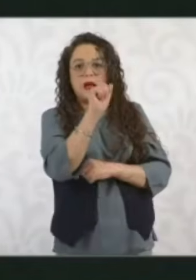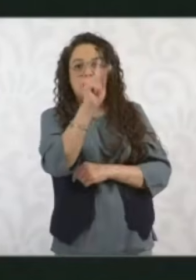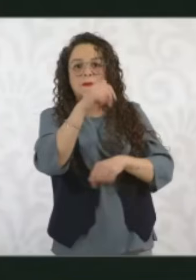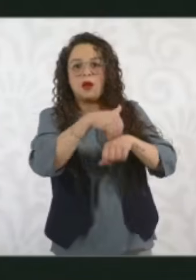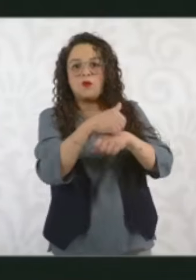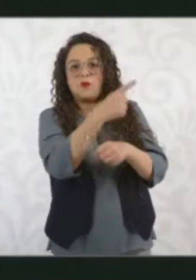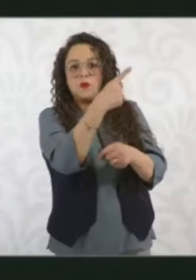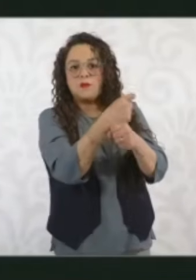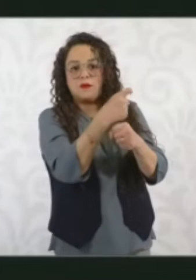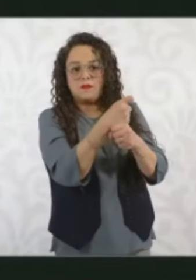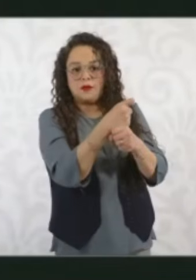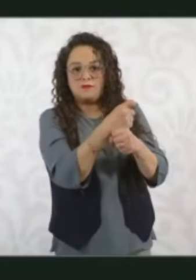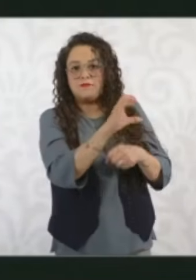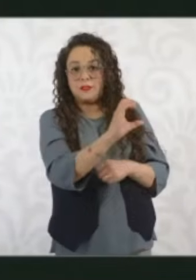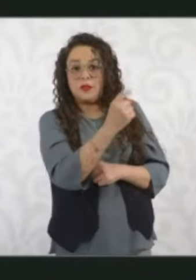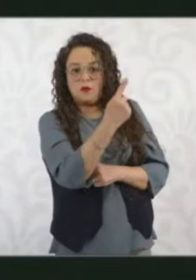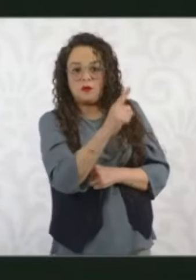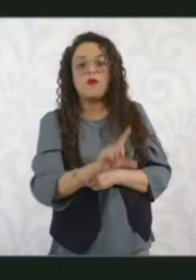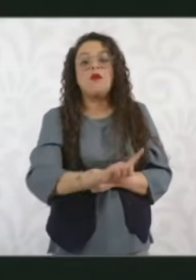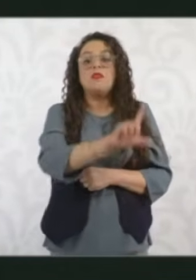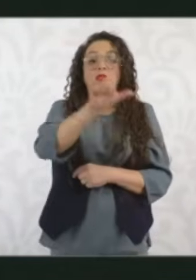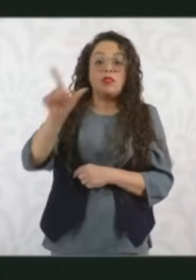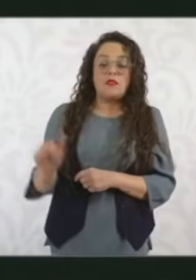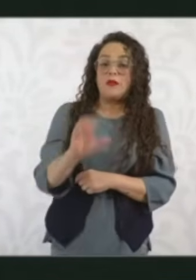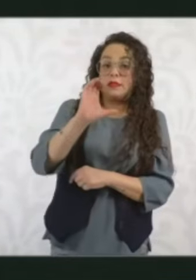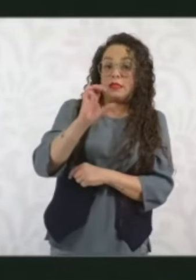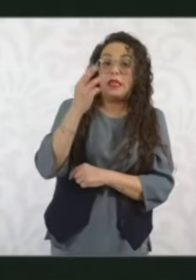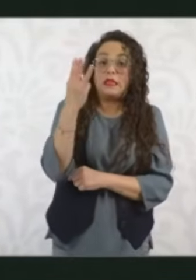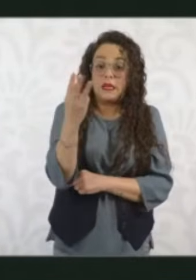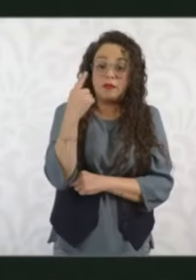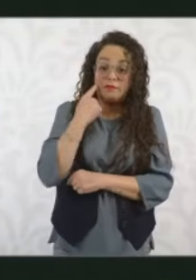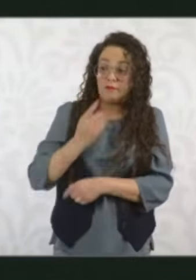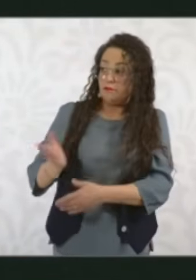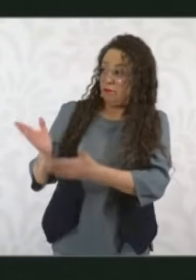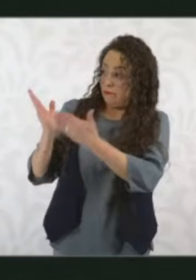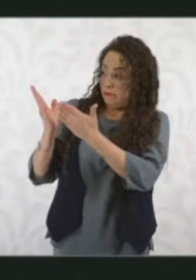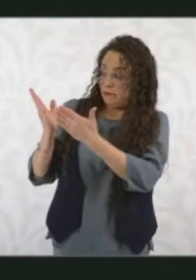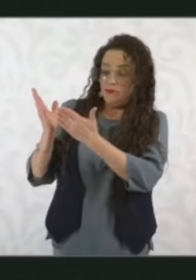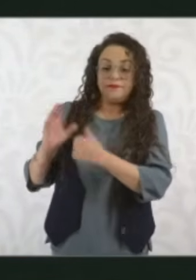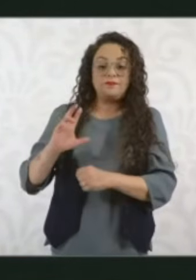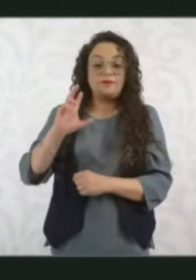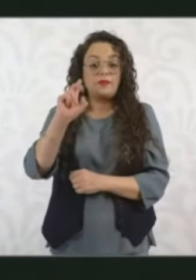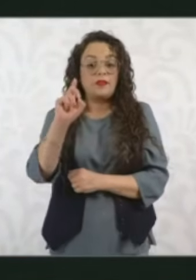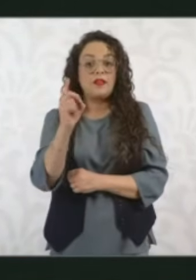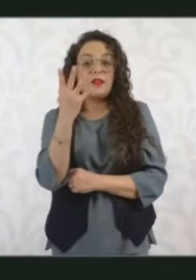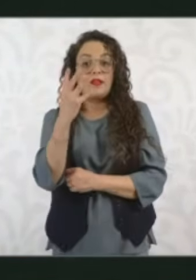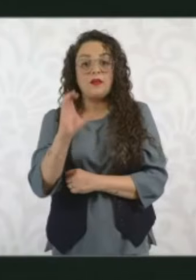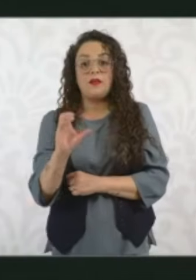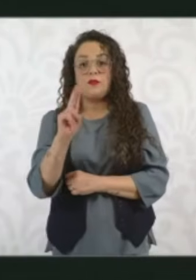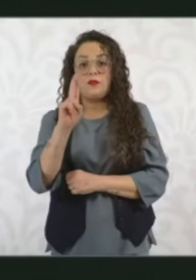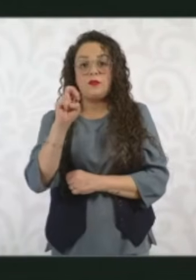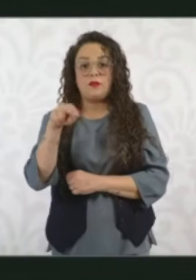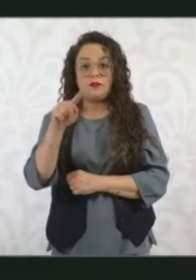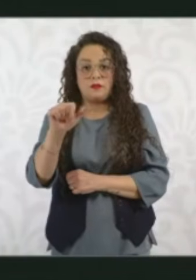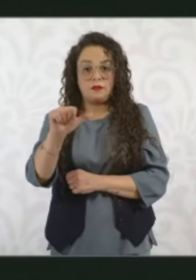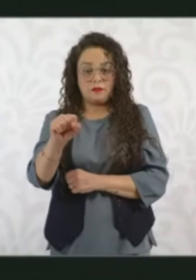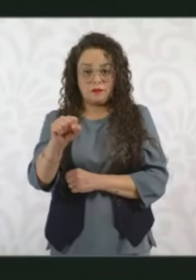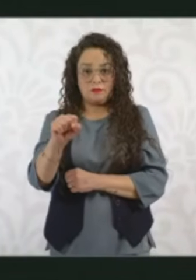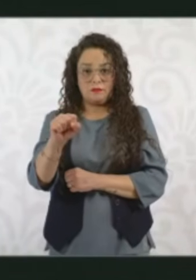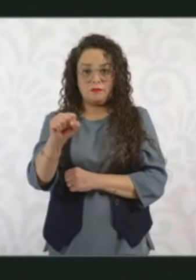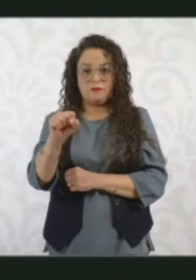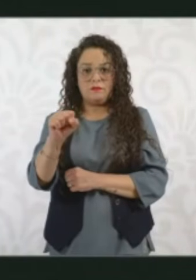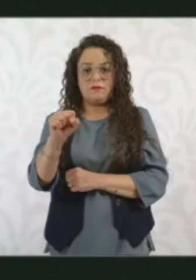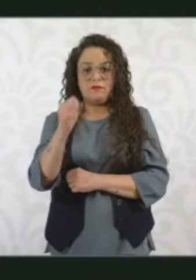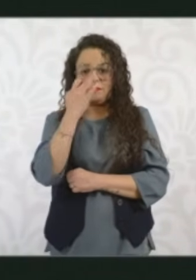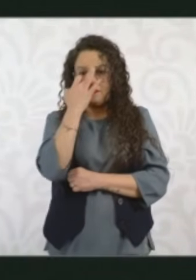Tenemos después la capa 3. Son 34 cuentas. Cuentas